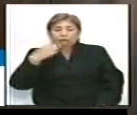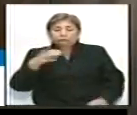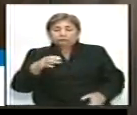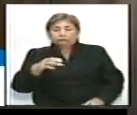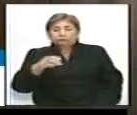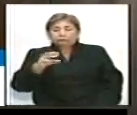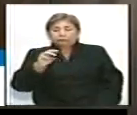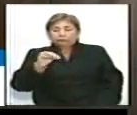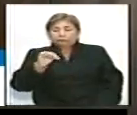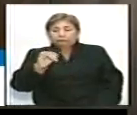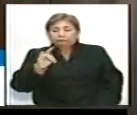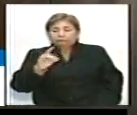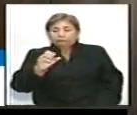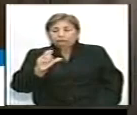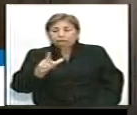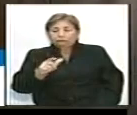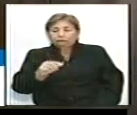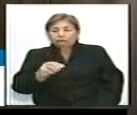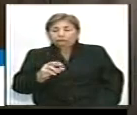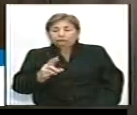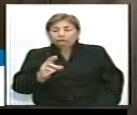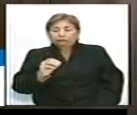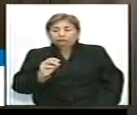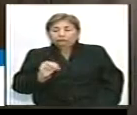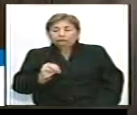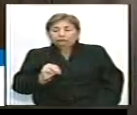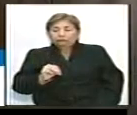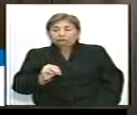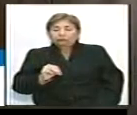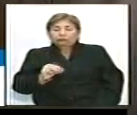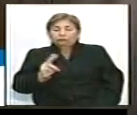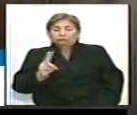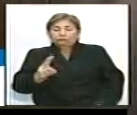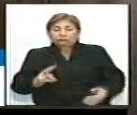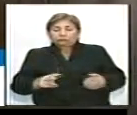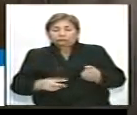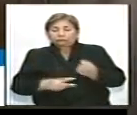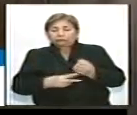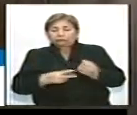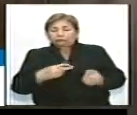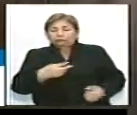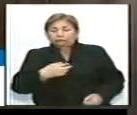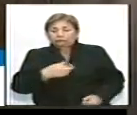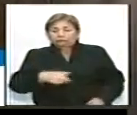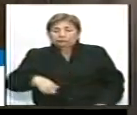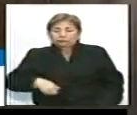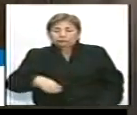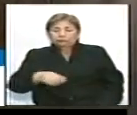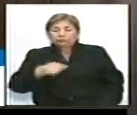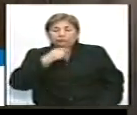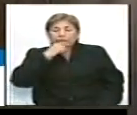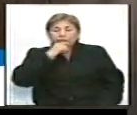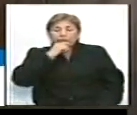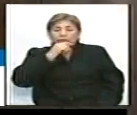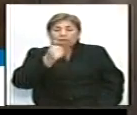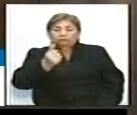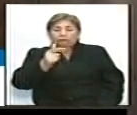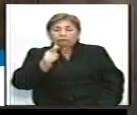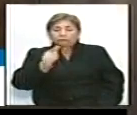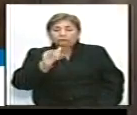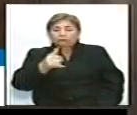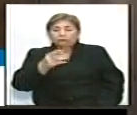congresista Miguel Román Valdivia. Como vicepresidenta, la señora congresista